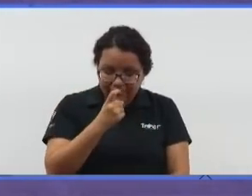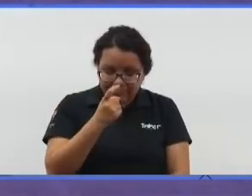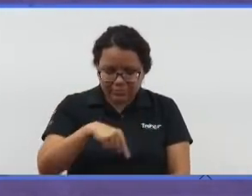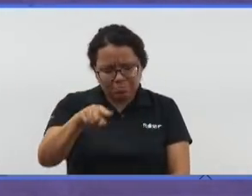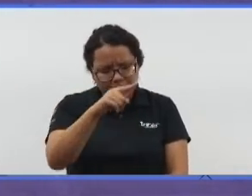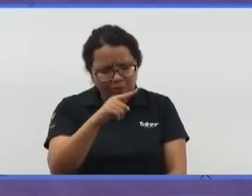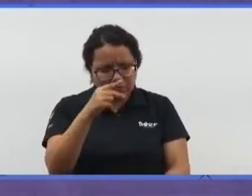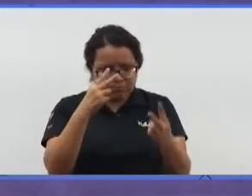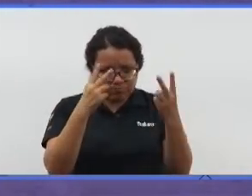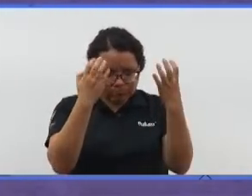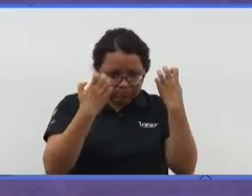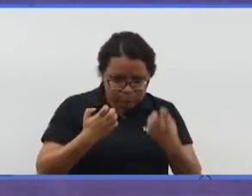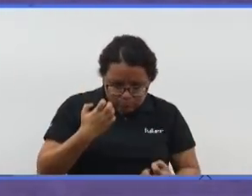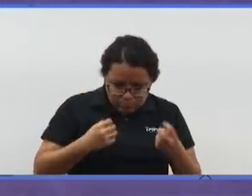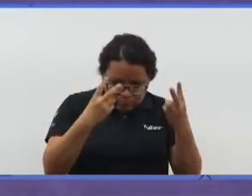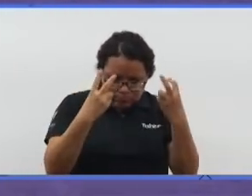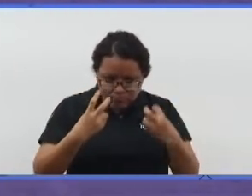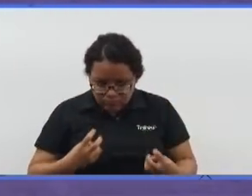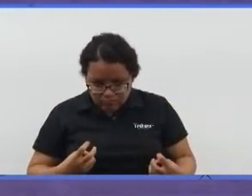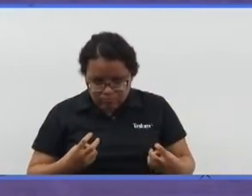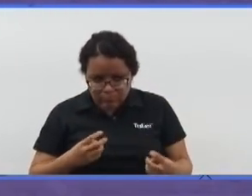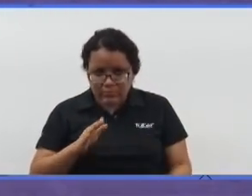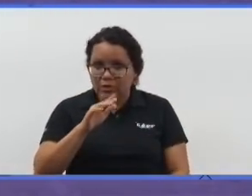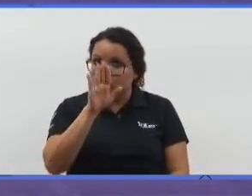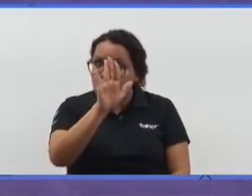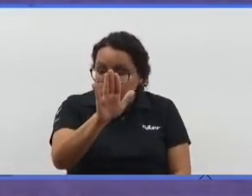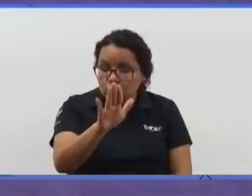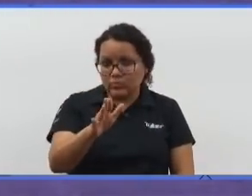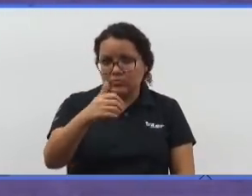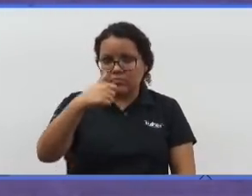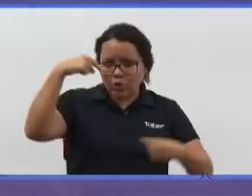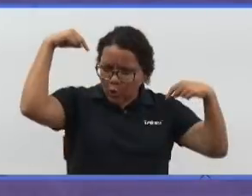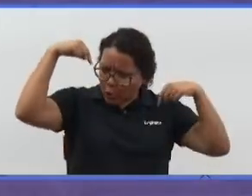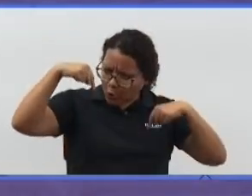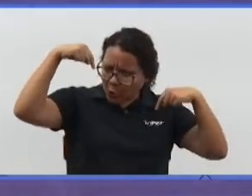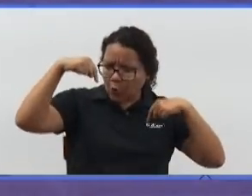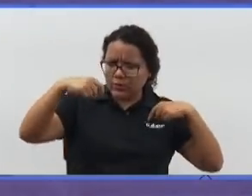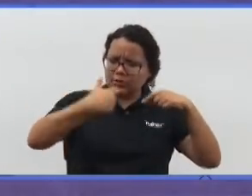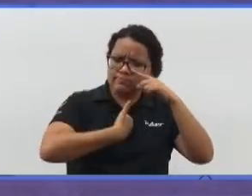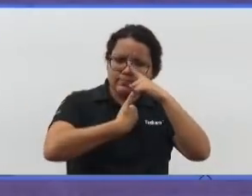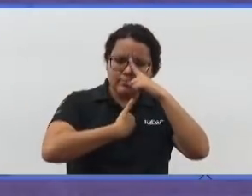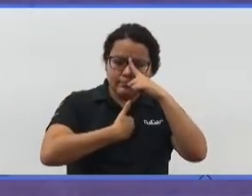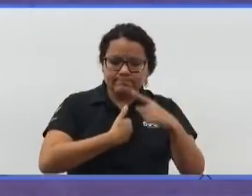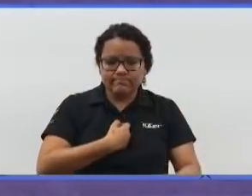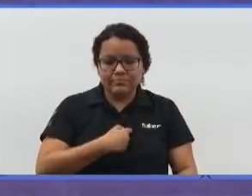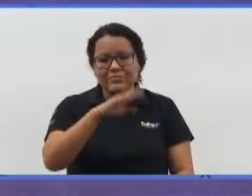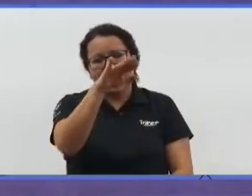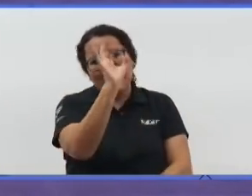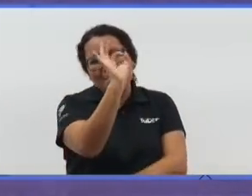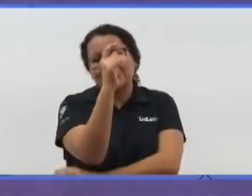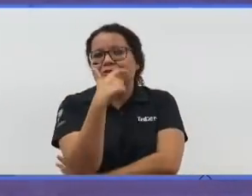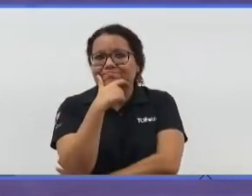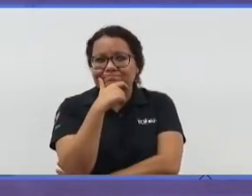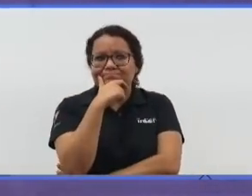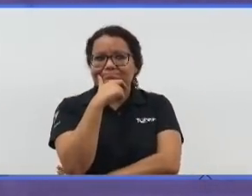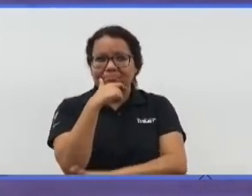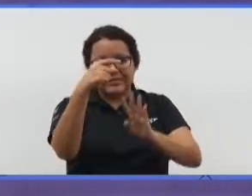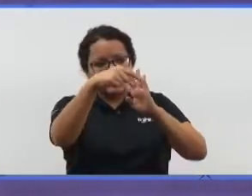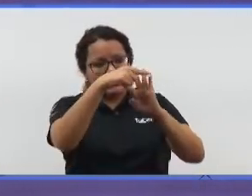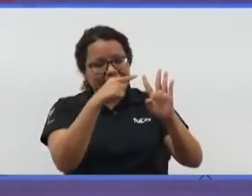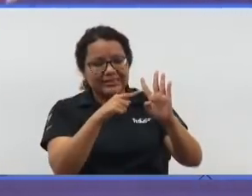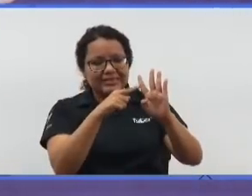examen suyo de conciencia y dice el pastor sinceramente a mí me faltan dos de tres